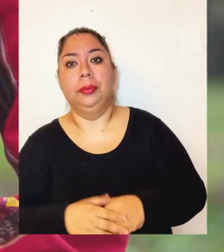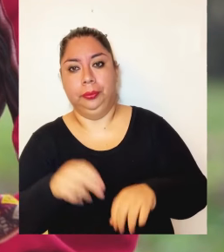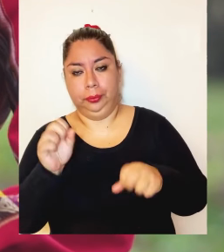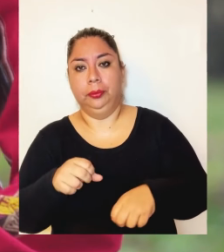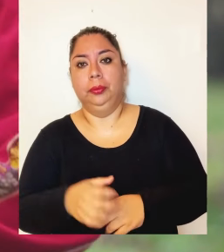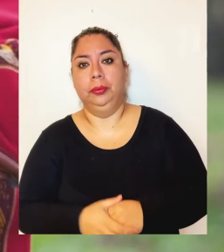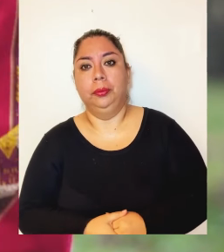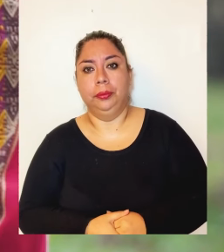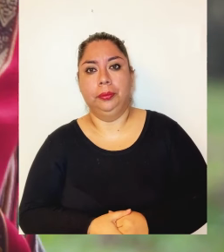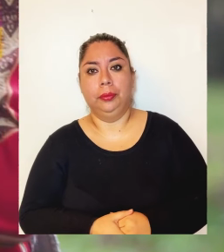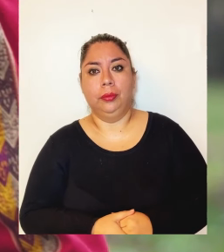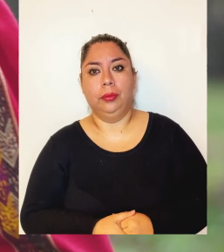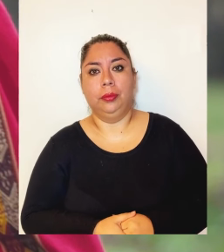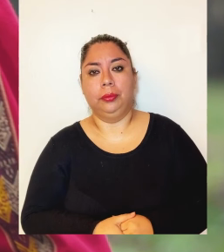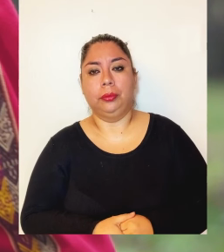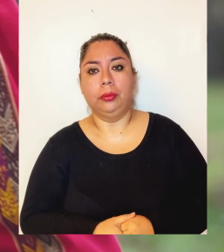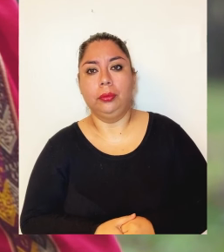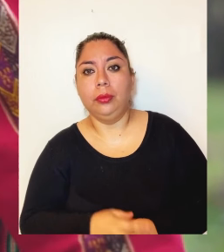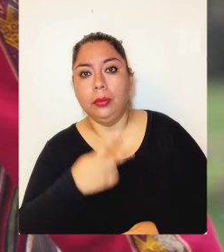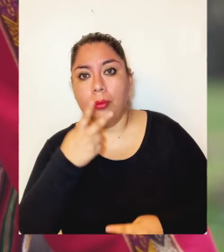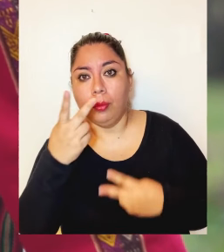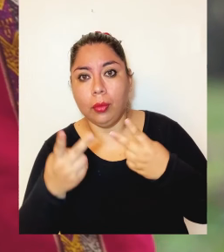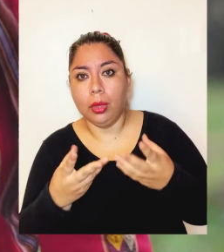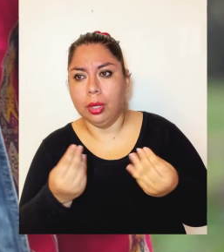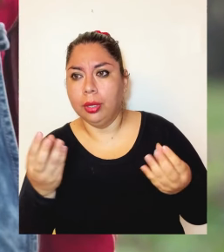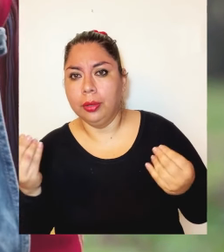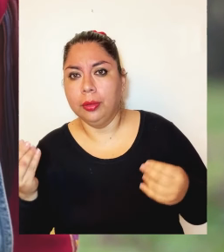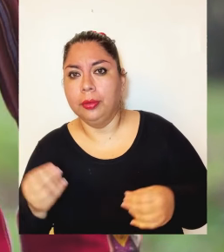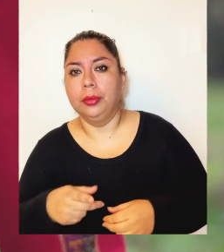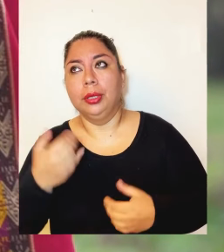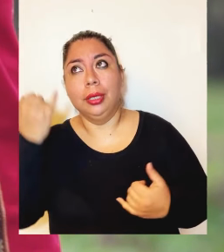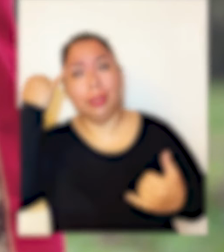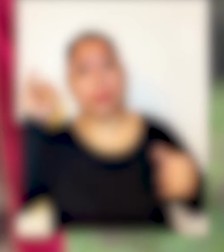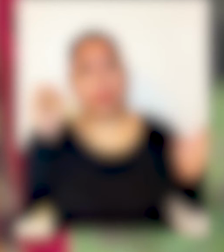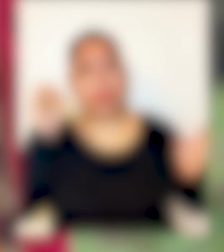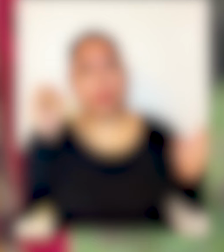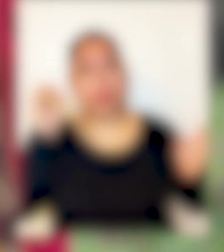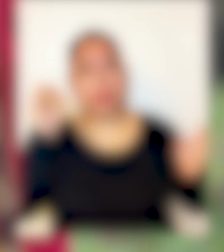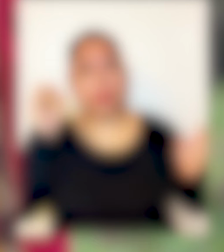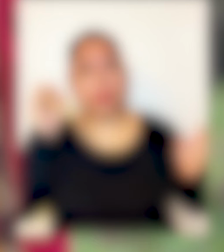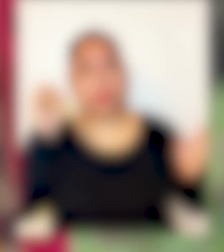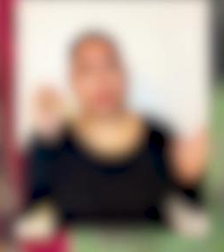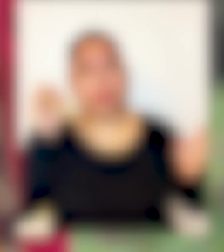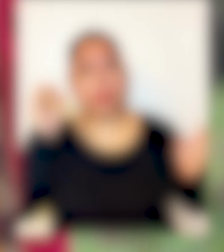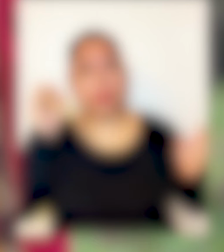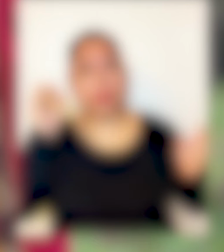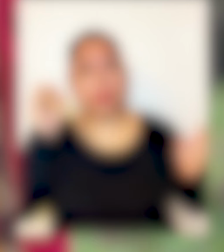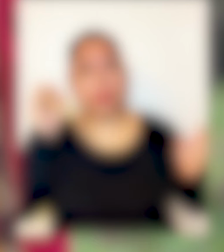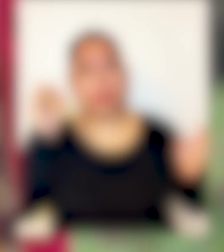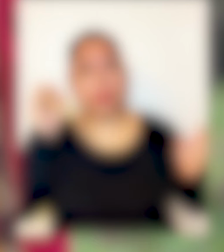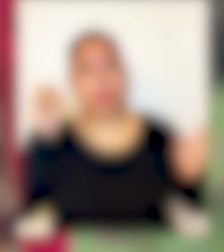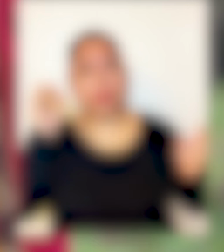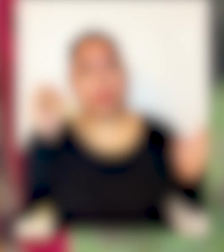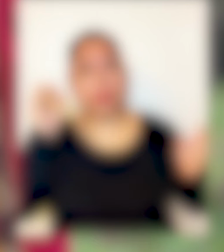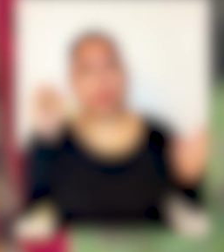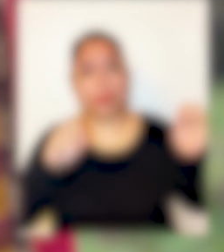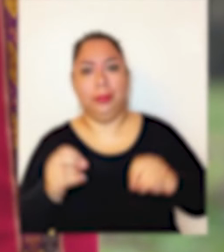Ari, Rumi, chaqay puyupi rikuyman imay mana rikch'aqta qanmantapis